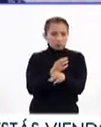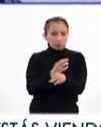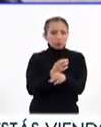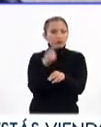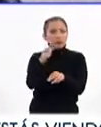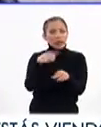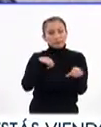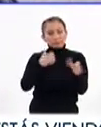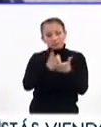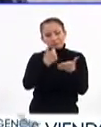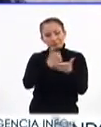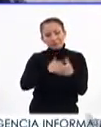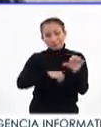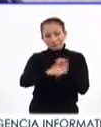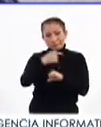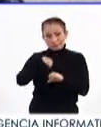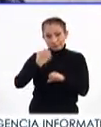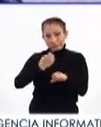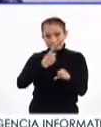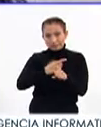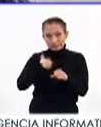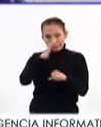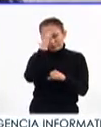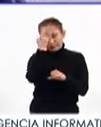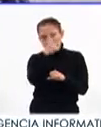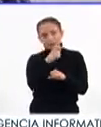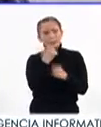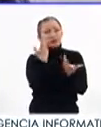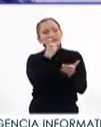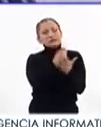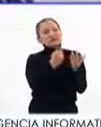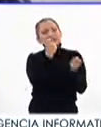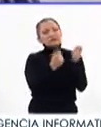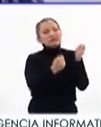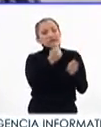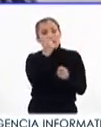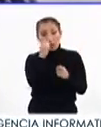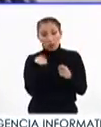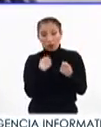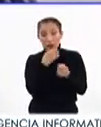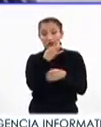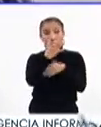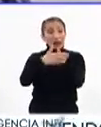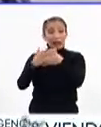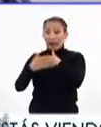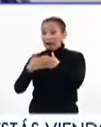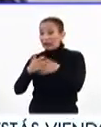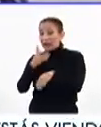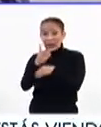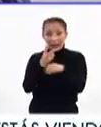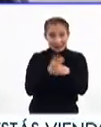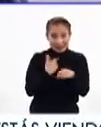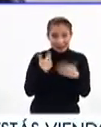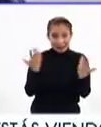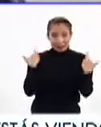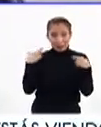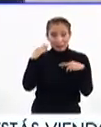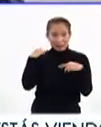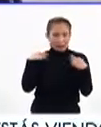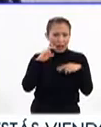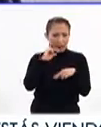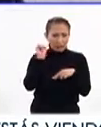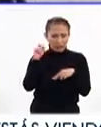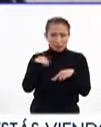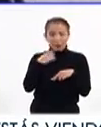de movilidad, yo tuve la oportunidad de conocer acerca del programa. Cuando salió la convocatoria, pues la maestra encargada de